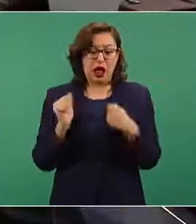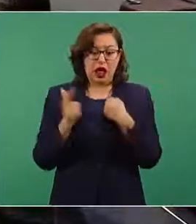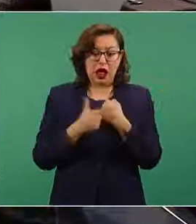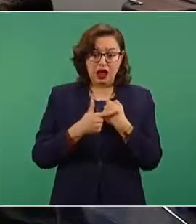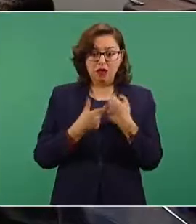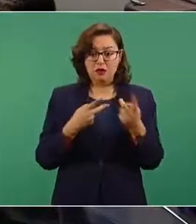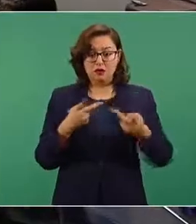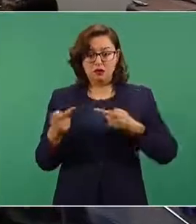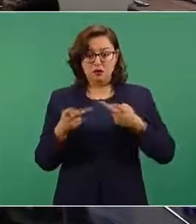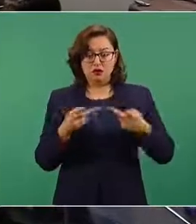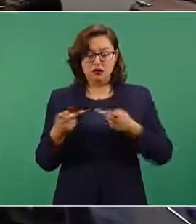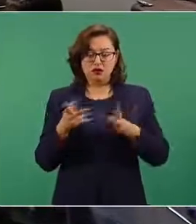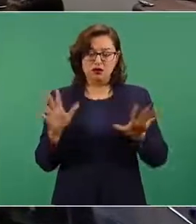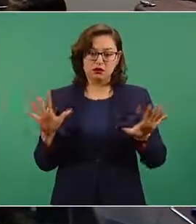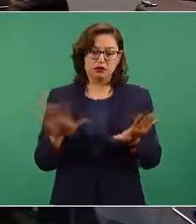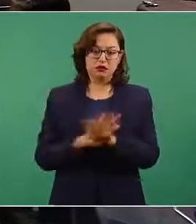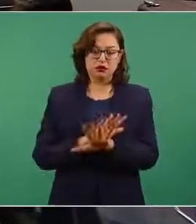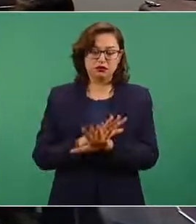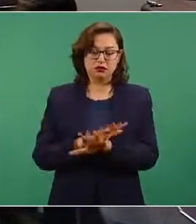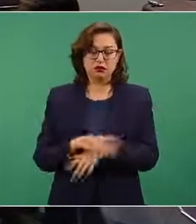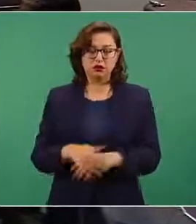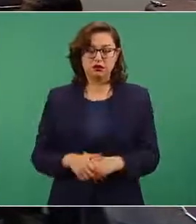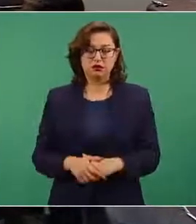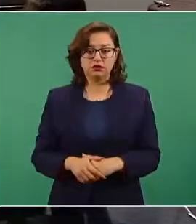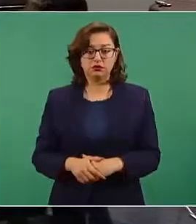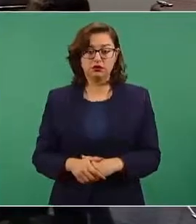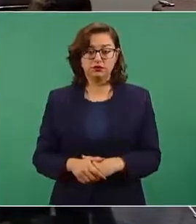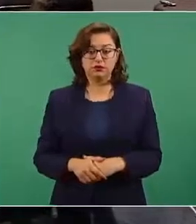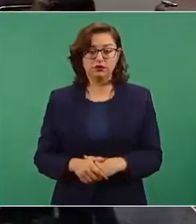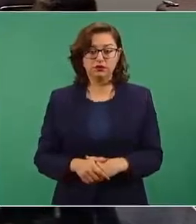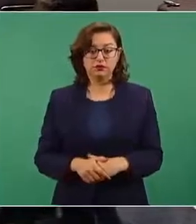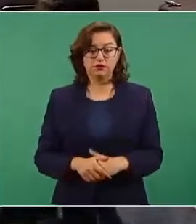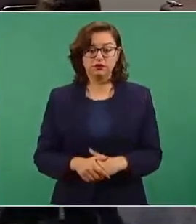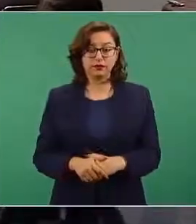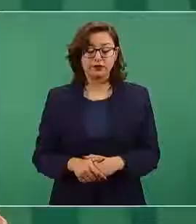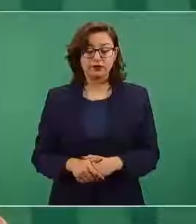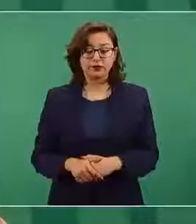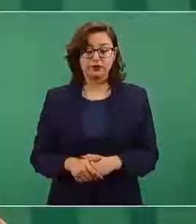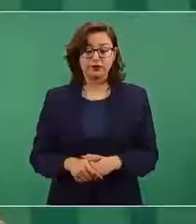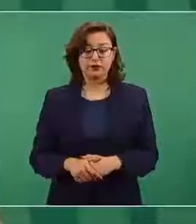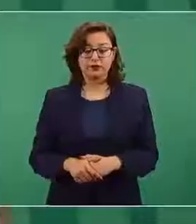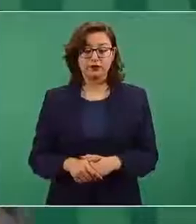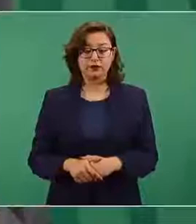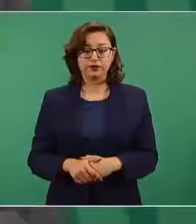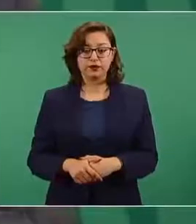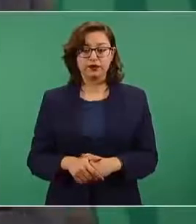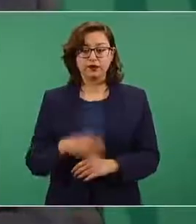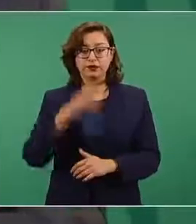forma la estrategia que se está siguiendo para la pandemia. Mira, lo de las cifras,